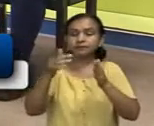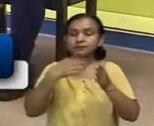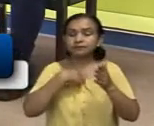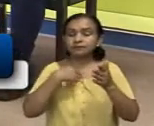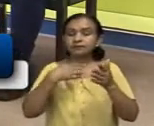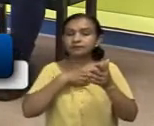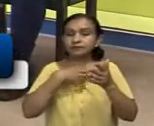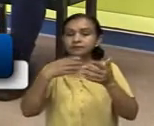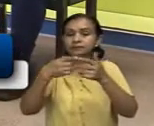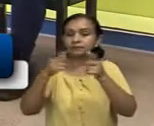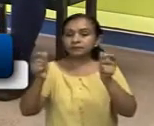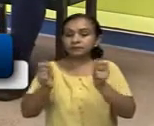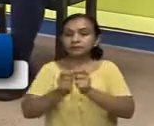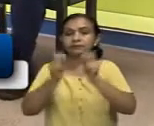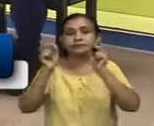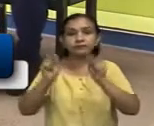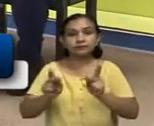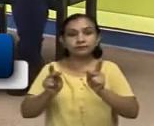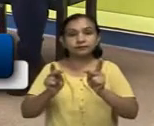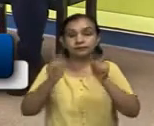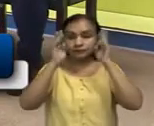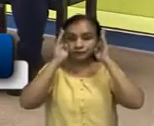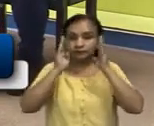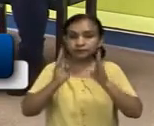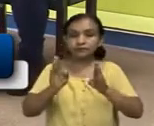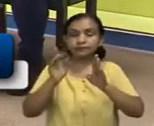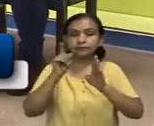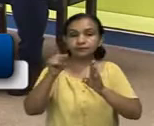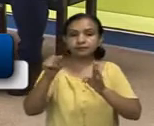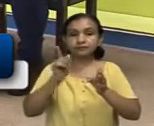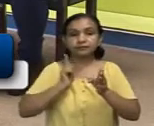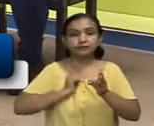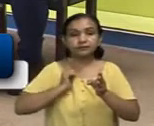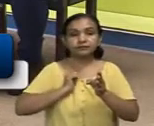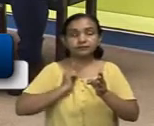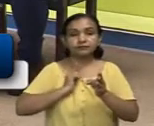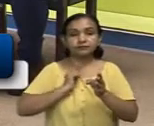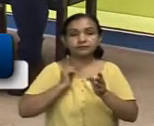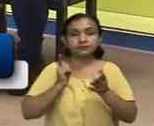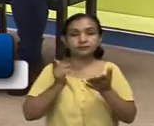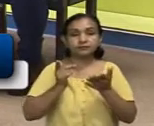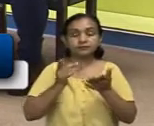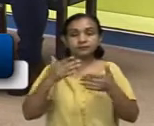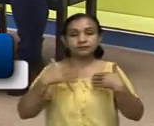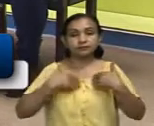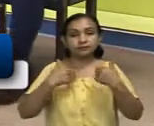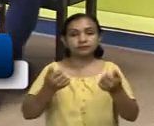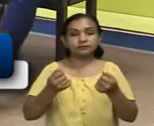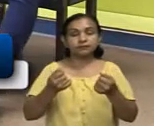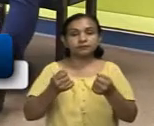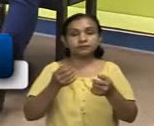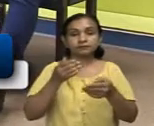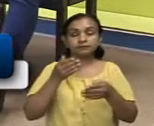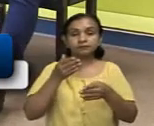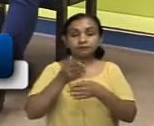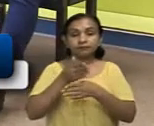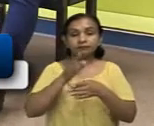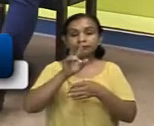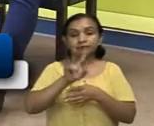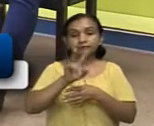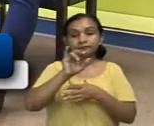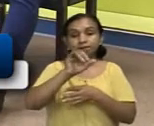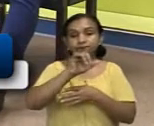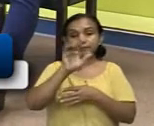sector, esa cobertura que ustedes brindan en cuanto a los servicios de salud? En Vía Libertad nosotros estamos